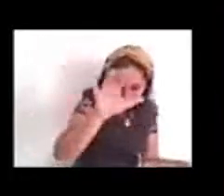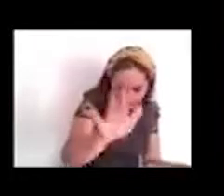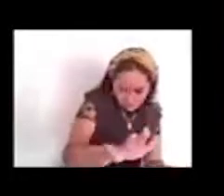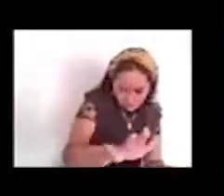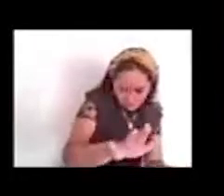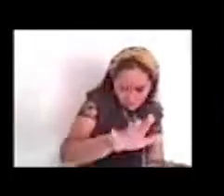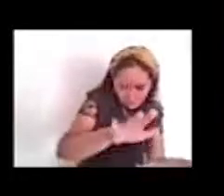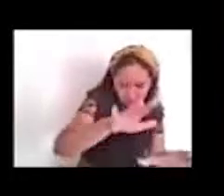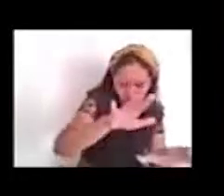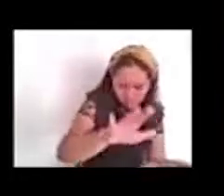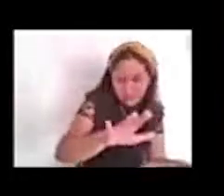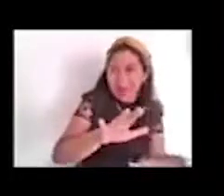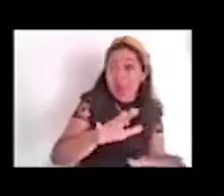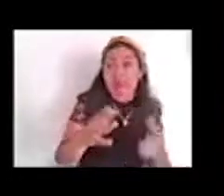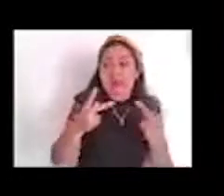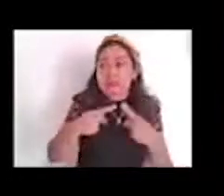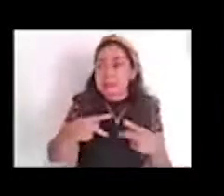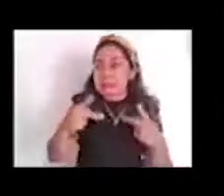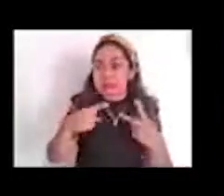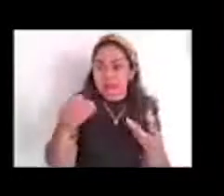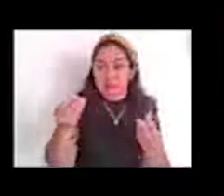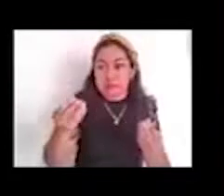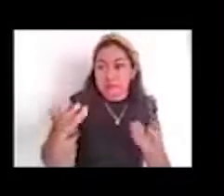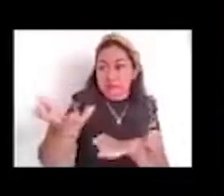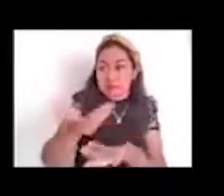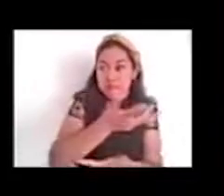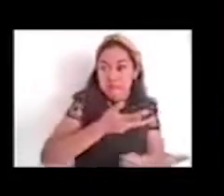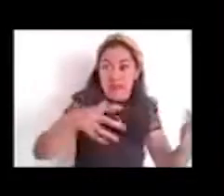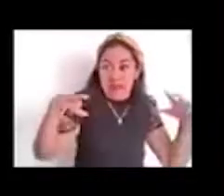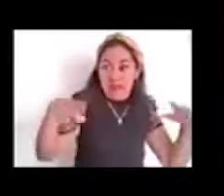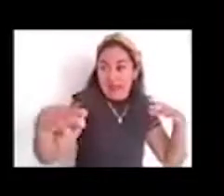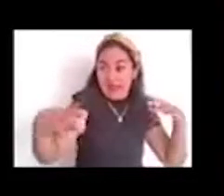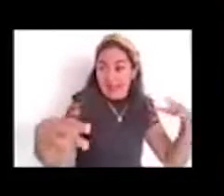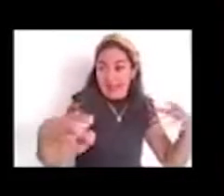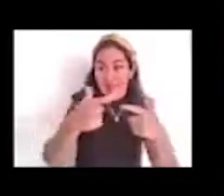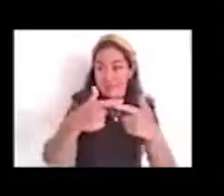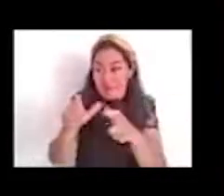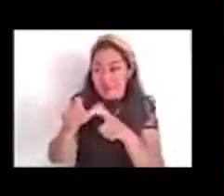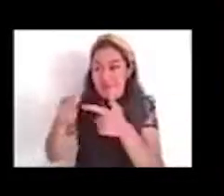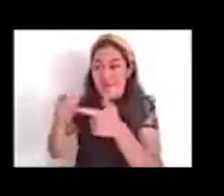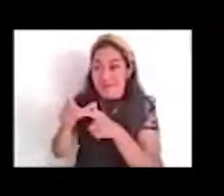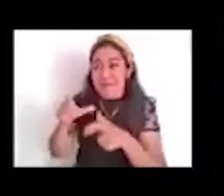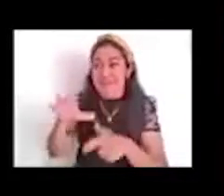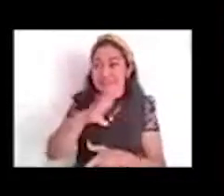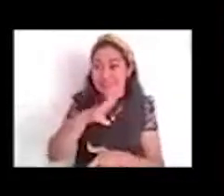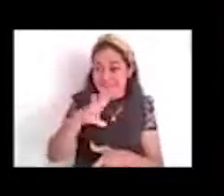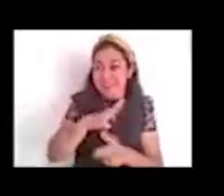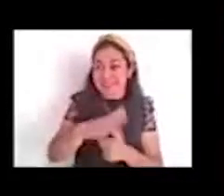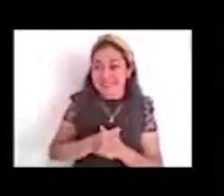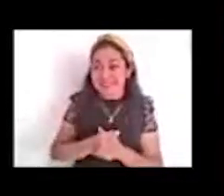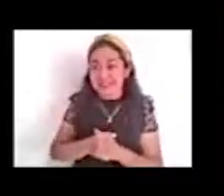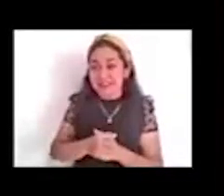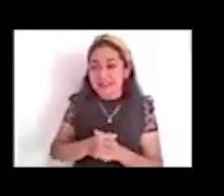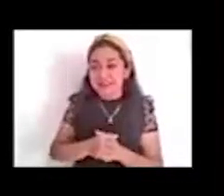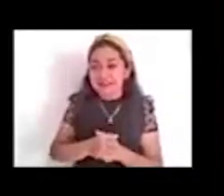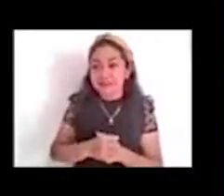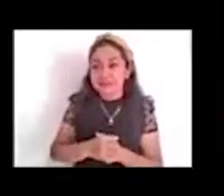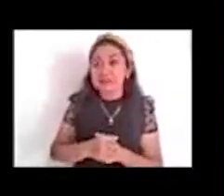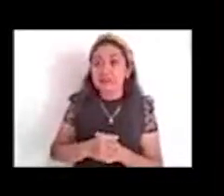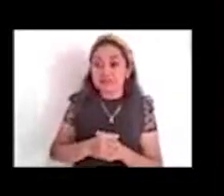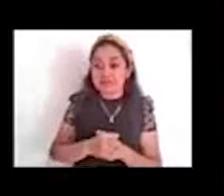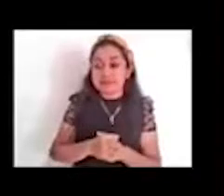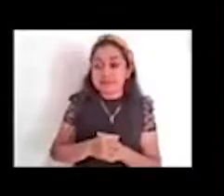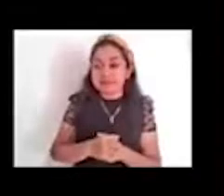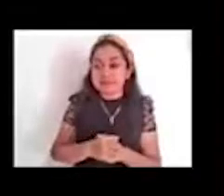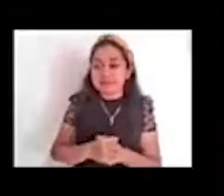toda gente, todo tipo de personas. Hay muchas odas en torno de la gran ciudad.